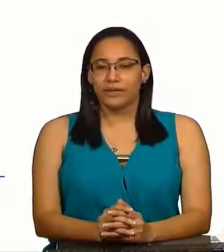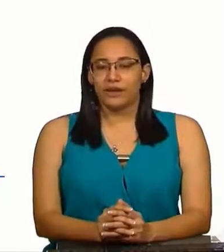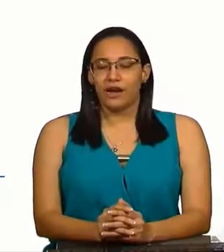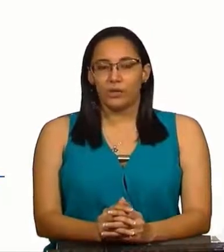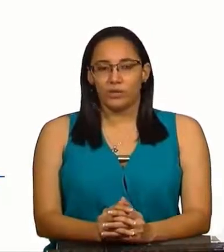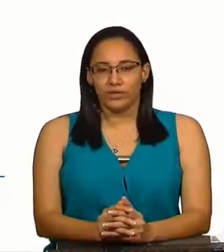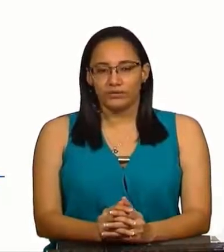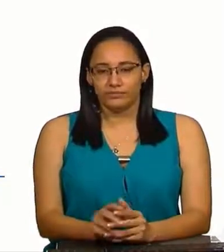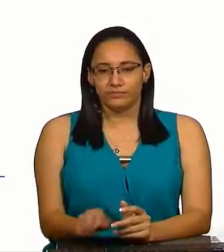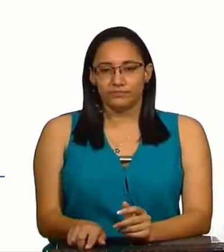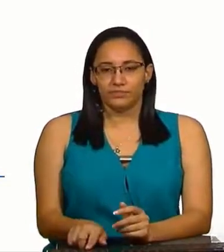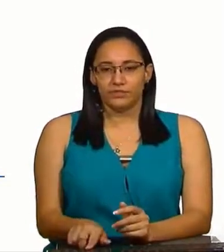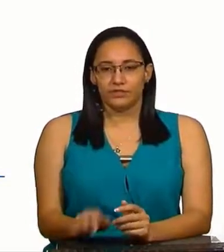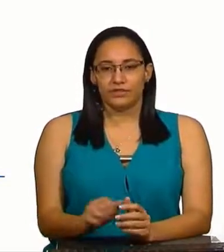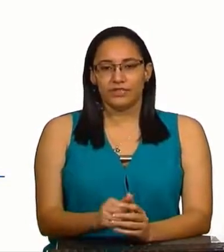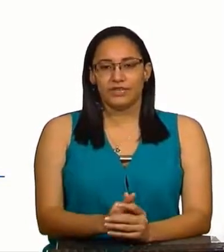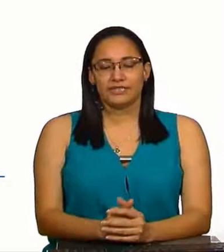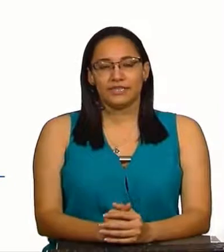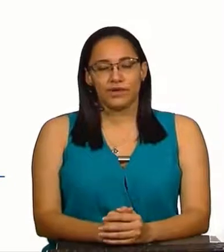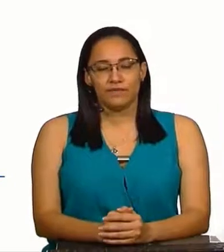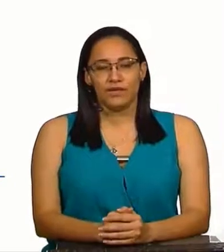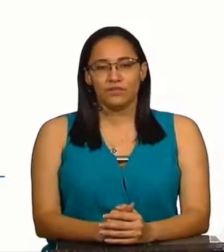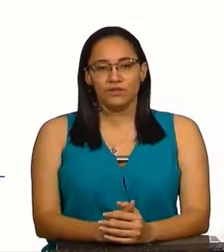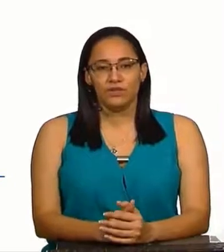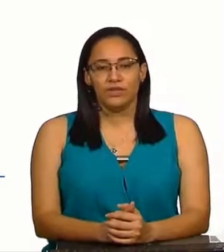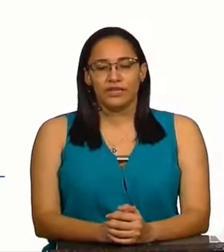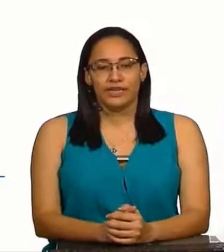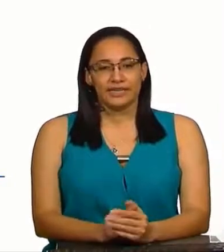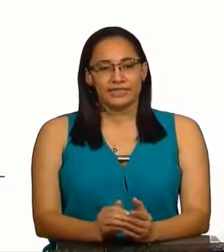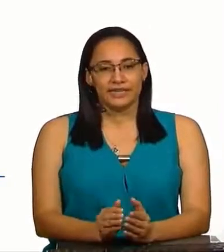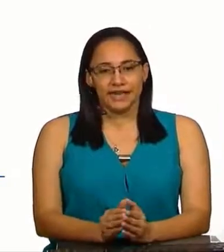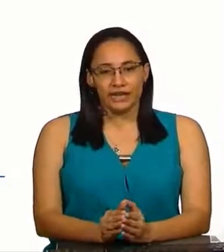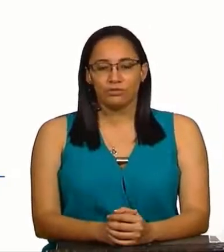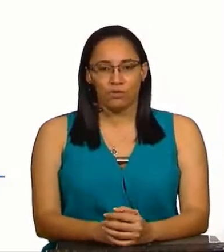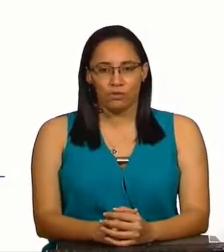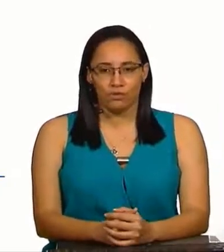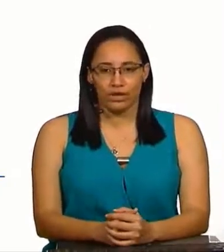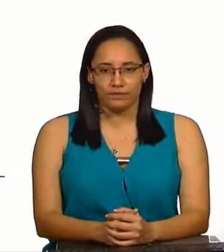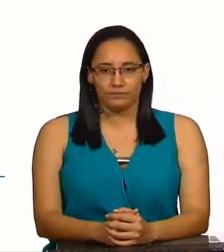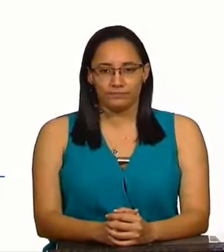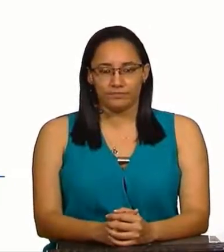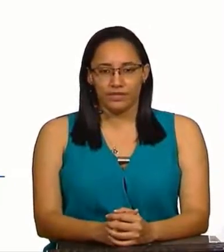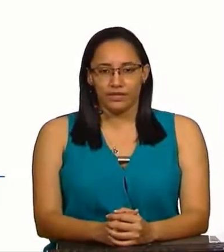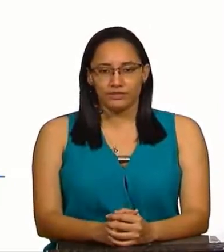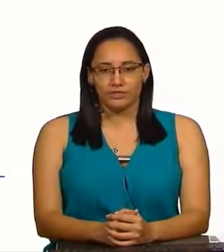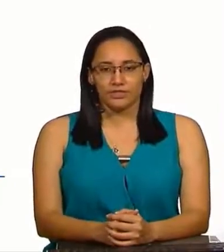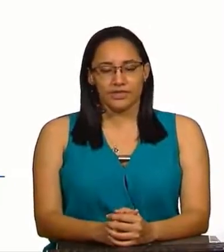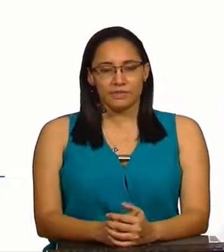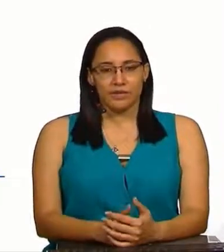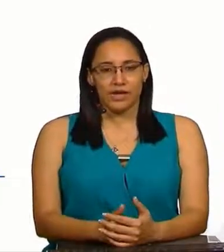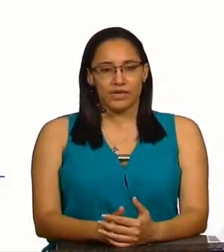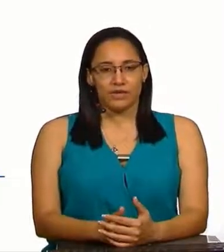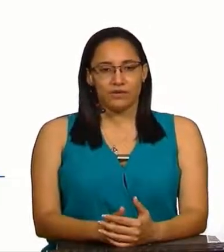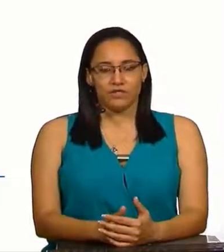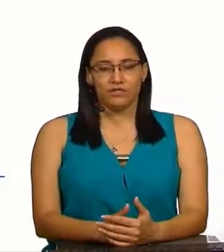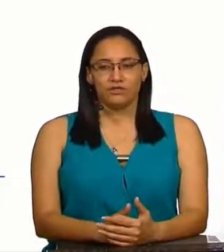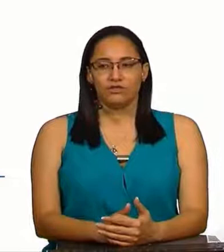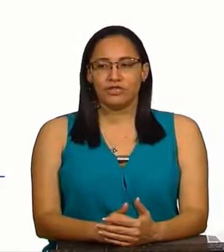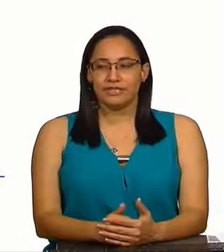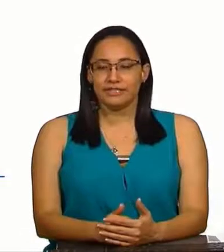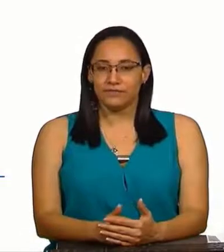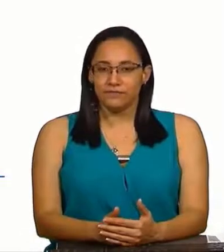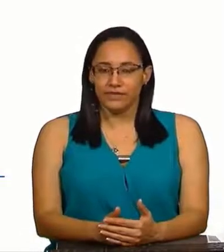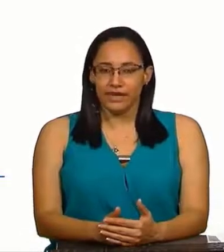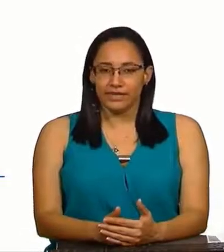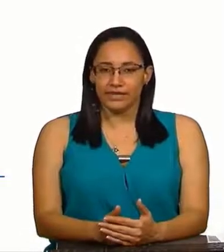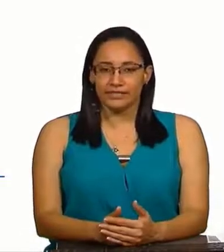kilometers per hour. Entonces, ¿de qué estamos hablando? Que este carro ora. Entonces tenemos ahí la oración. Si